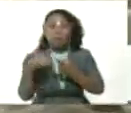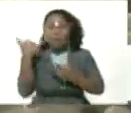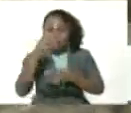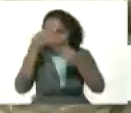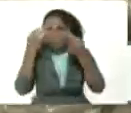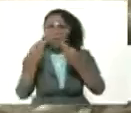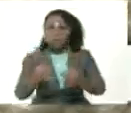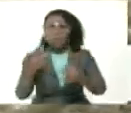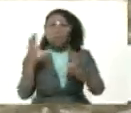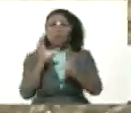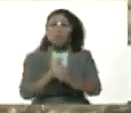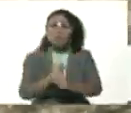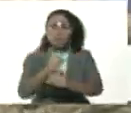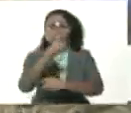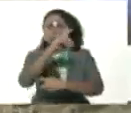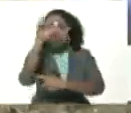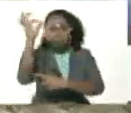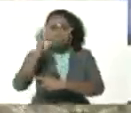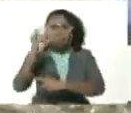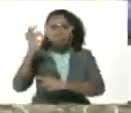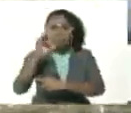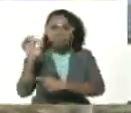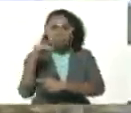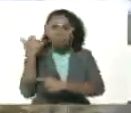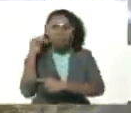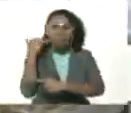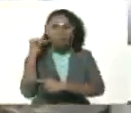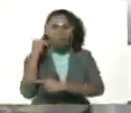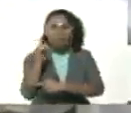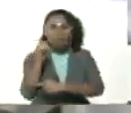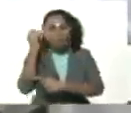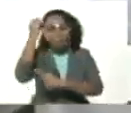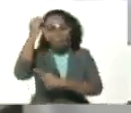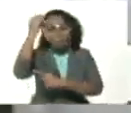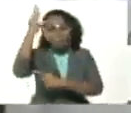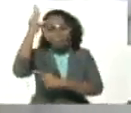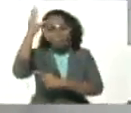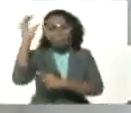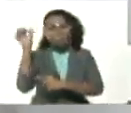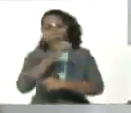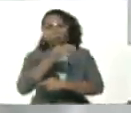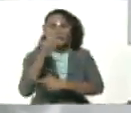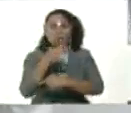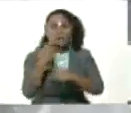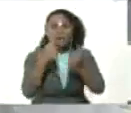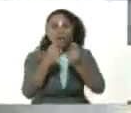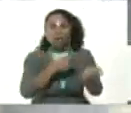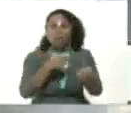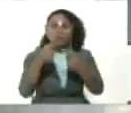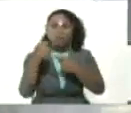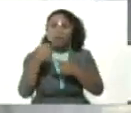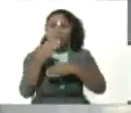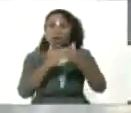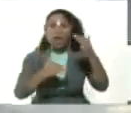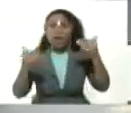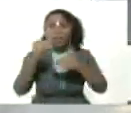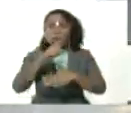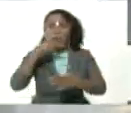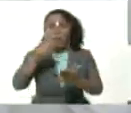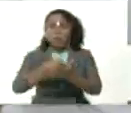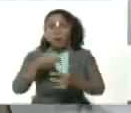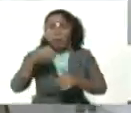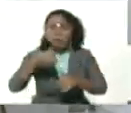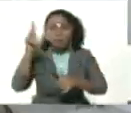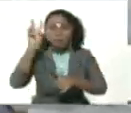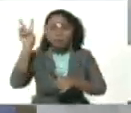seguros, confiamos 100% en tener la capacidad, la calidad de llevar en alto el nombre de